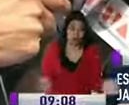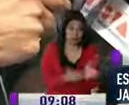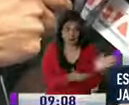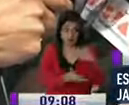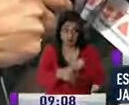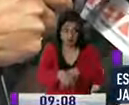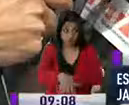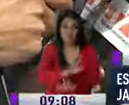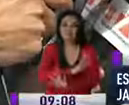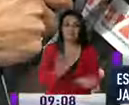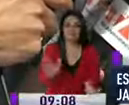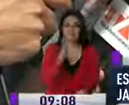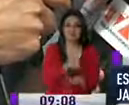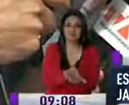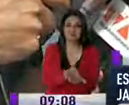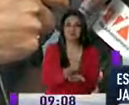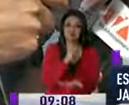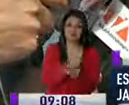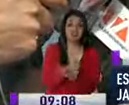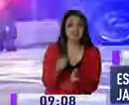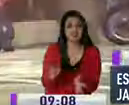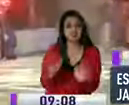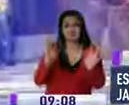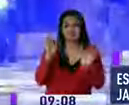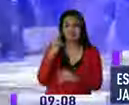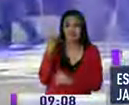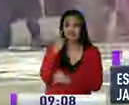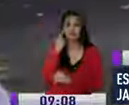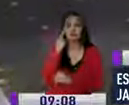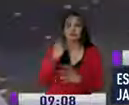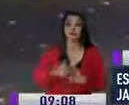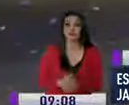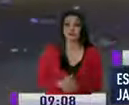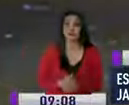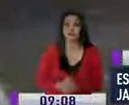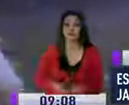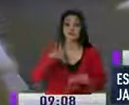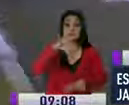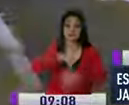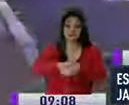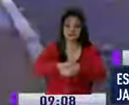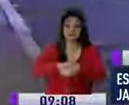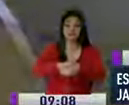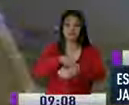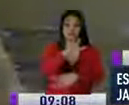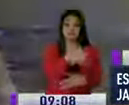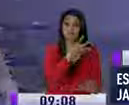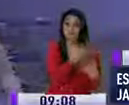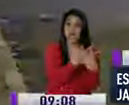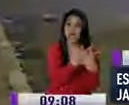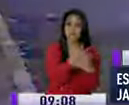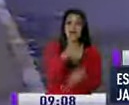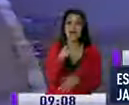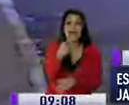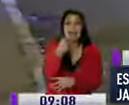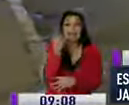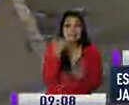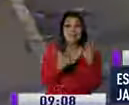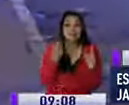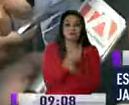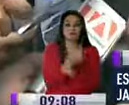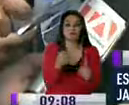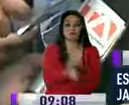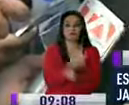en manifestaciones, y le salió perfecto. Mencionan que luego de la detención se habría dado los supuestos actos de